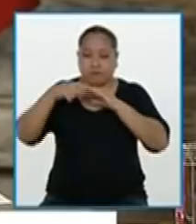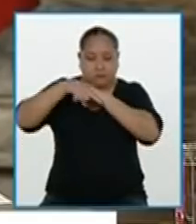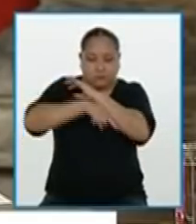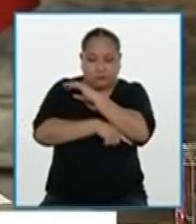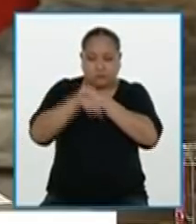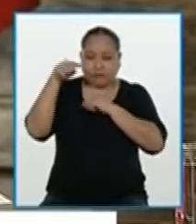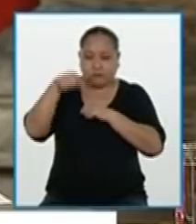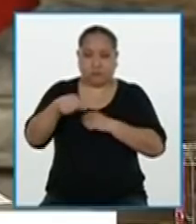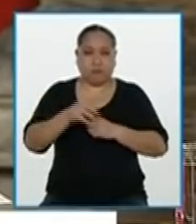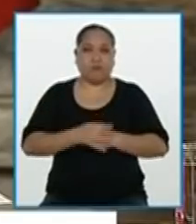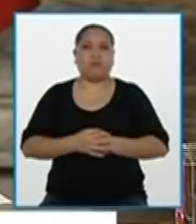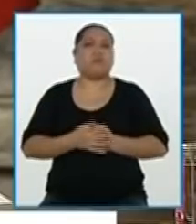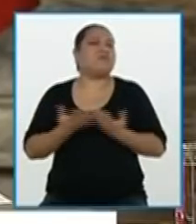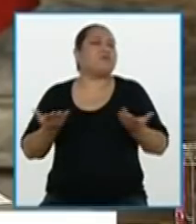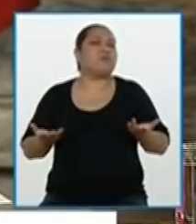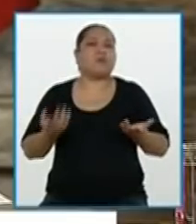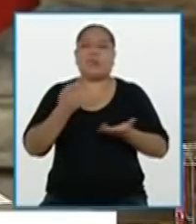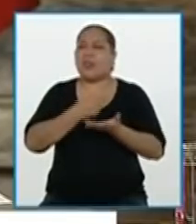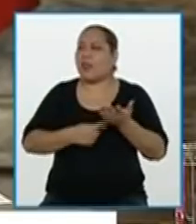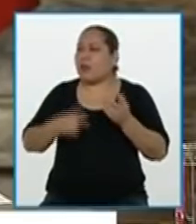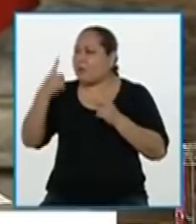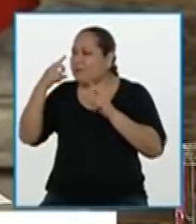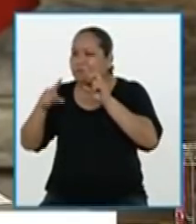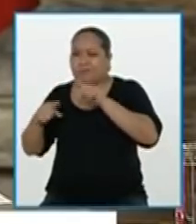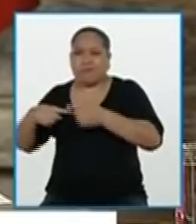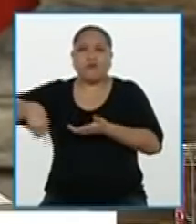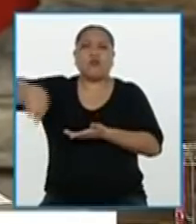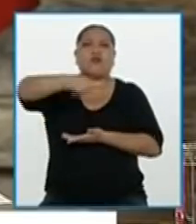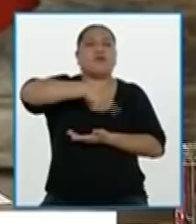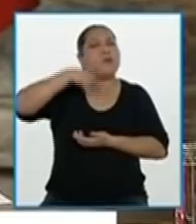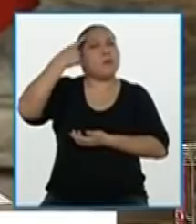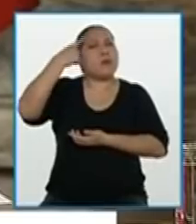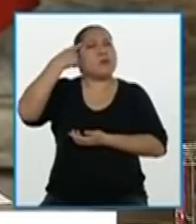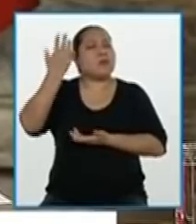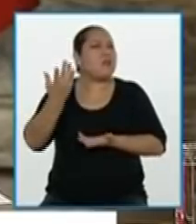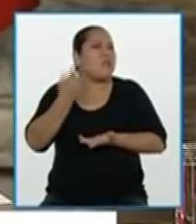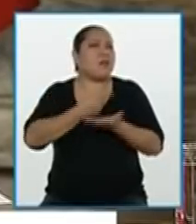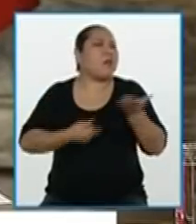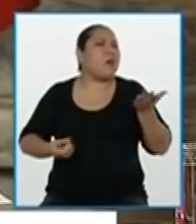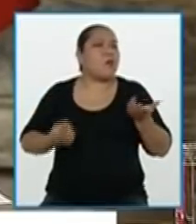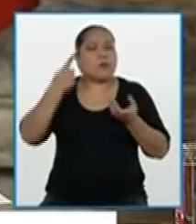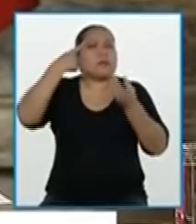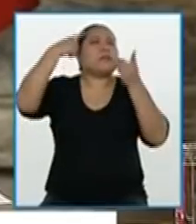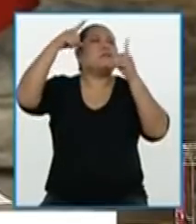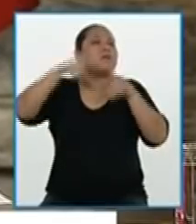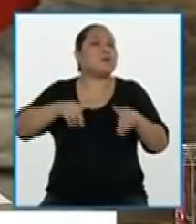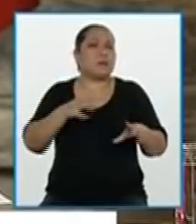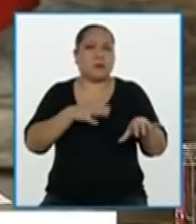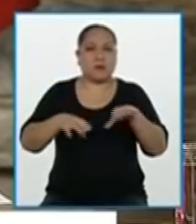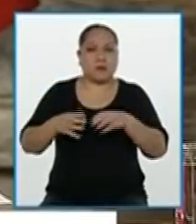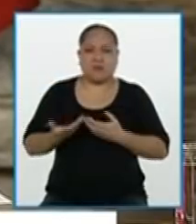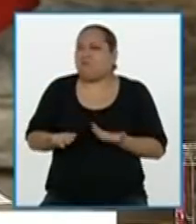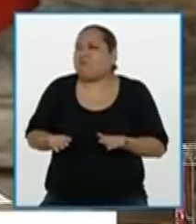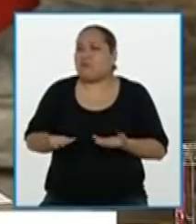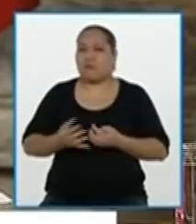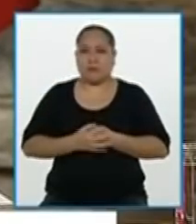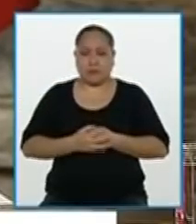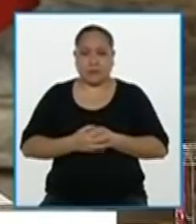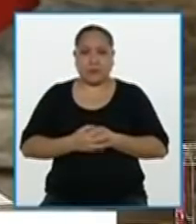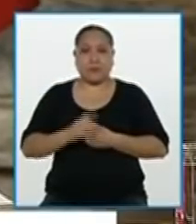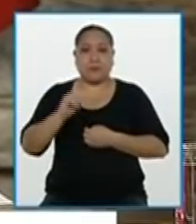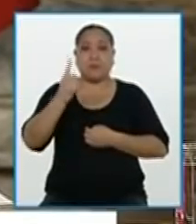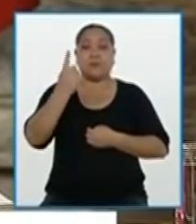de semáforo, ¿no? Te permite dar un mensaje a veces un poquito más claro de qué cosa se puede y qué cosa no y dónde,